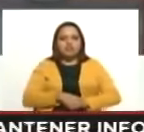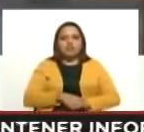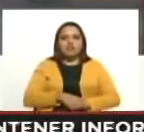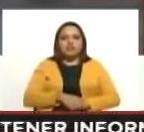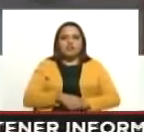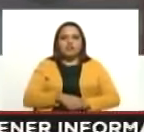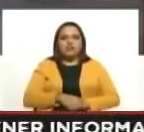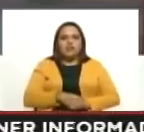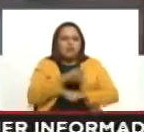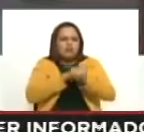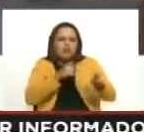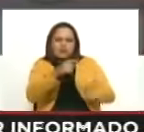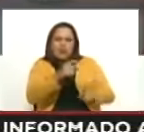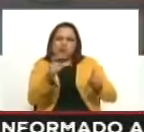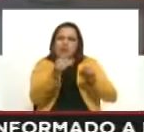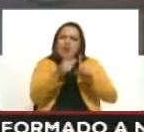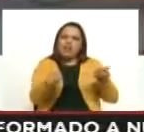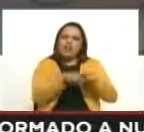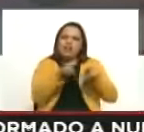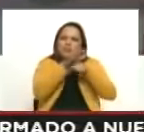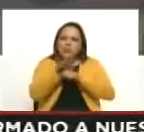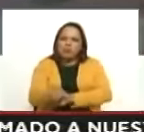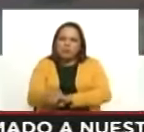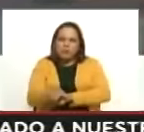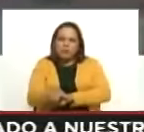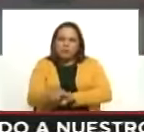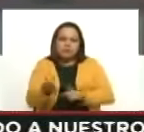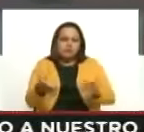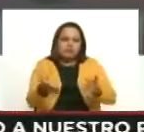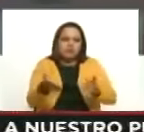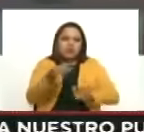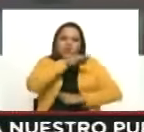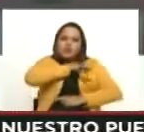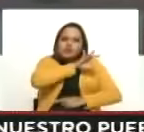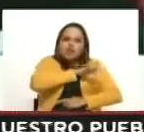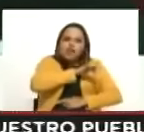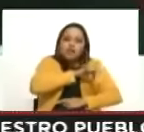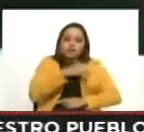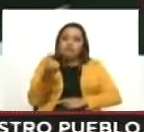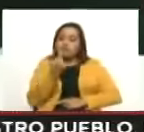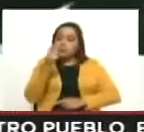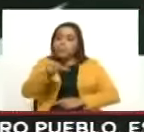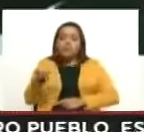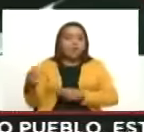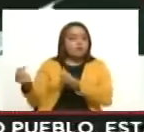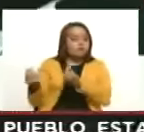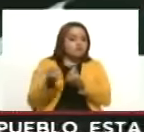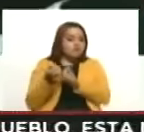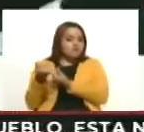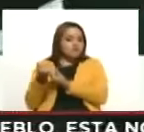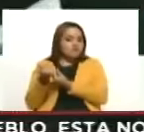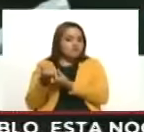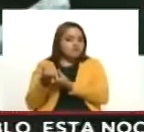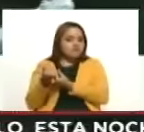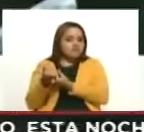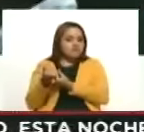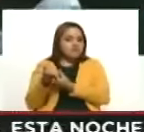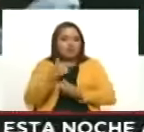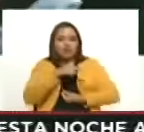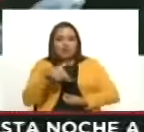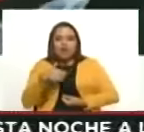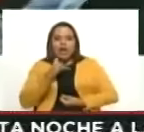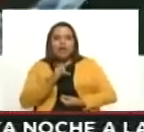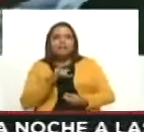Pero era un término hasta despectivo contra el pueblo, ¿no? La sociedad civil eran los ricos. Nosotros éramos los, ¿cómo se llama?